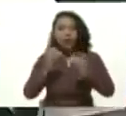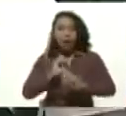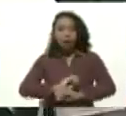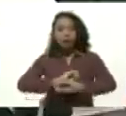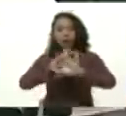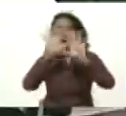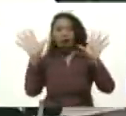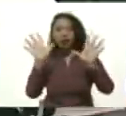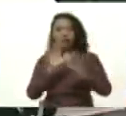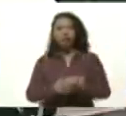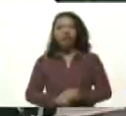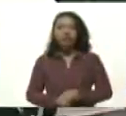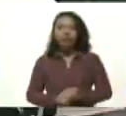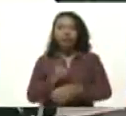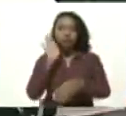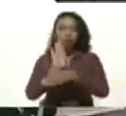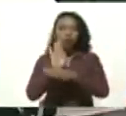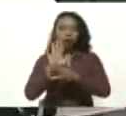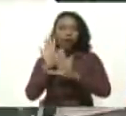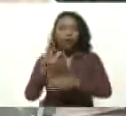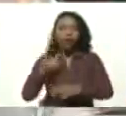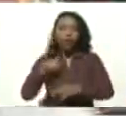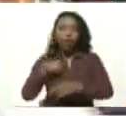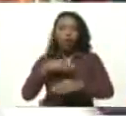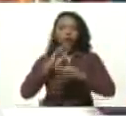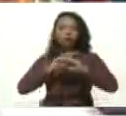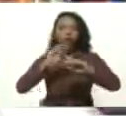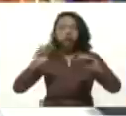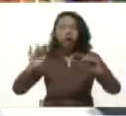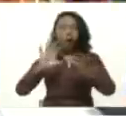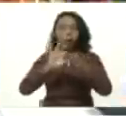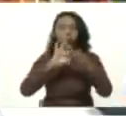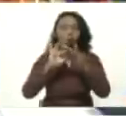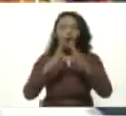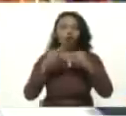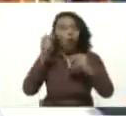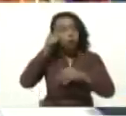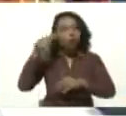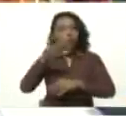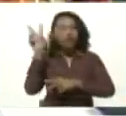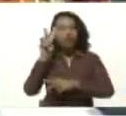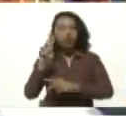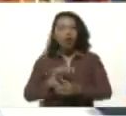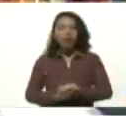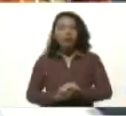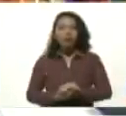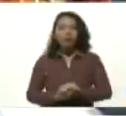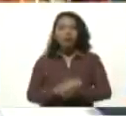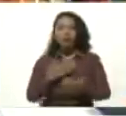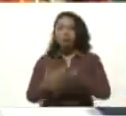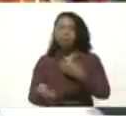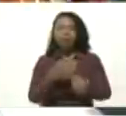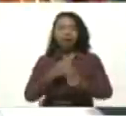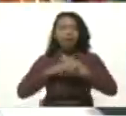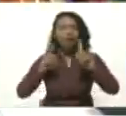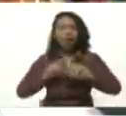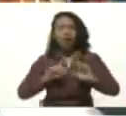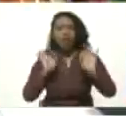transparencia, prevalecerá. Llamo a la unión de todo el pueblo de Venezuela, sin distingo, sin